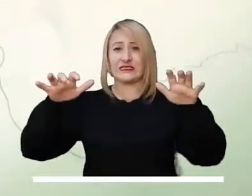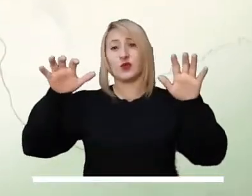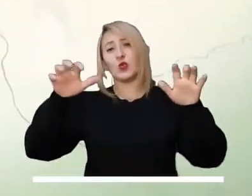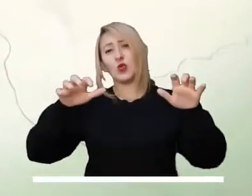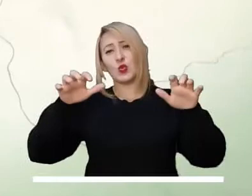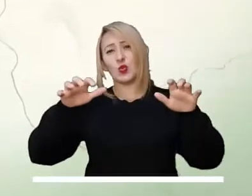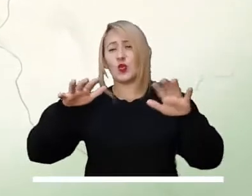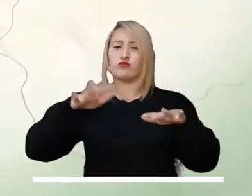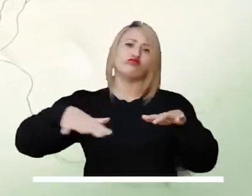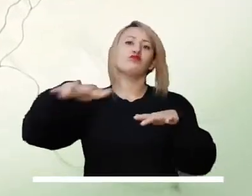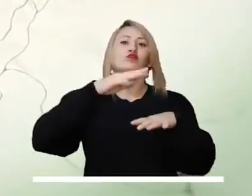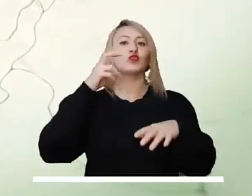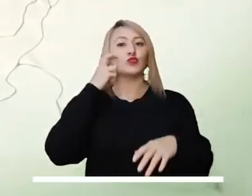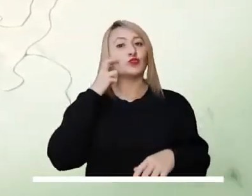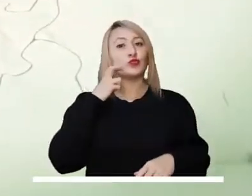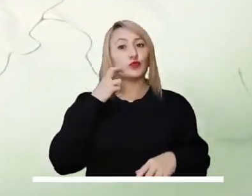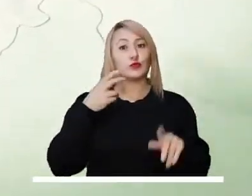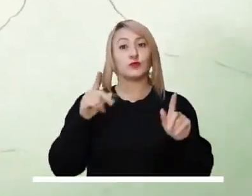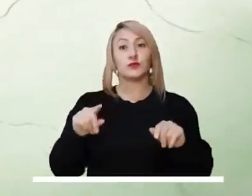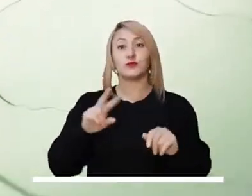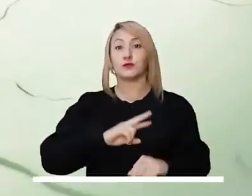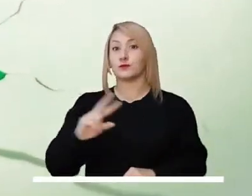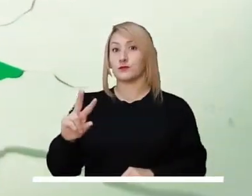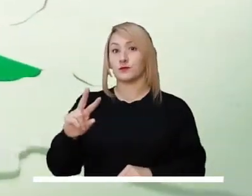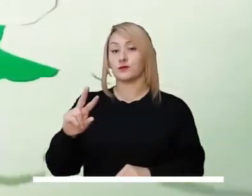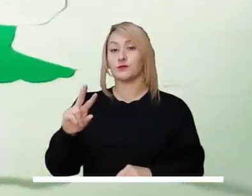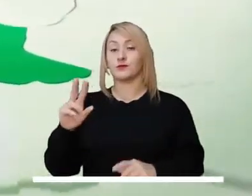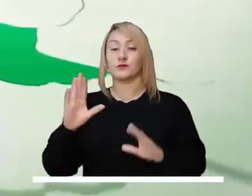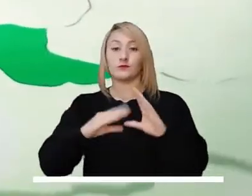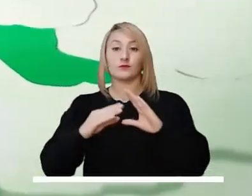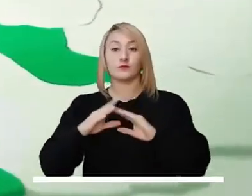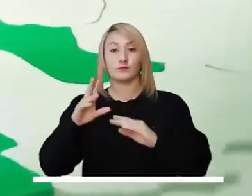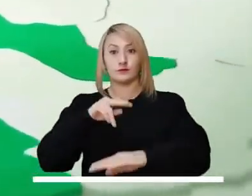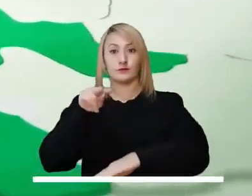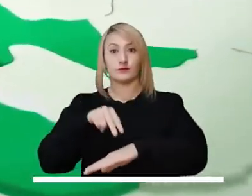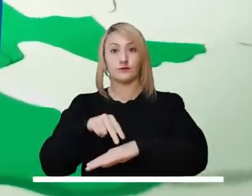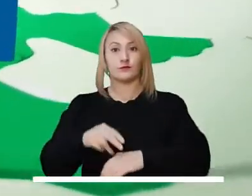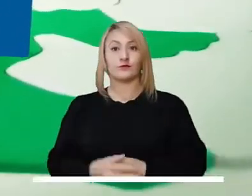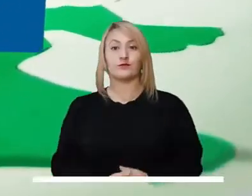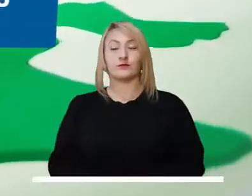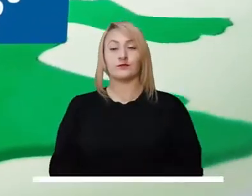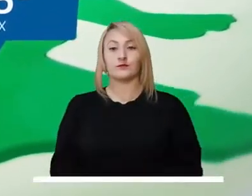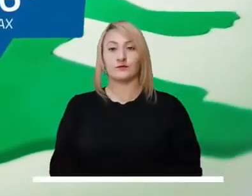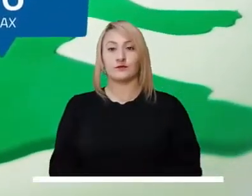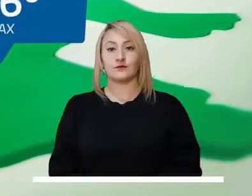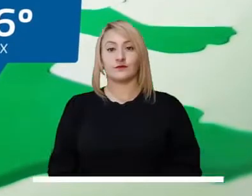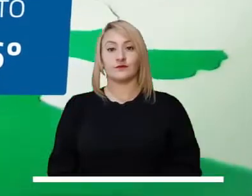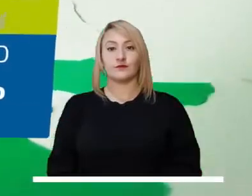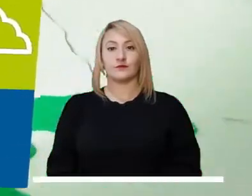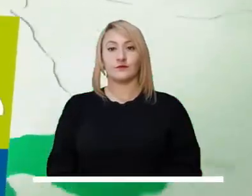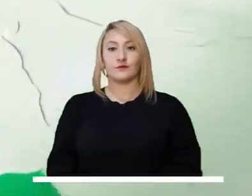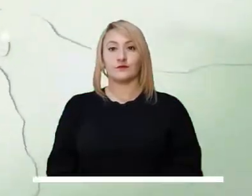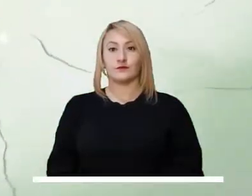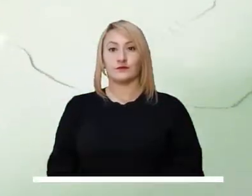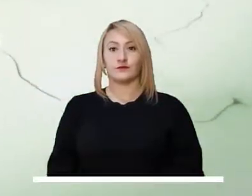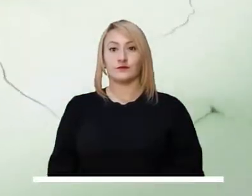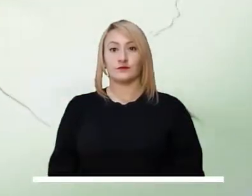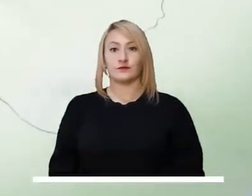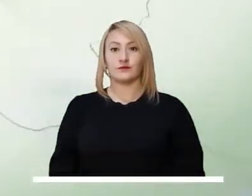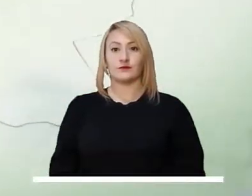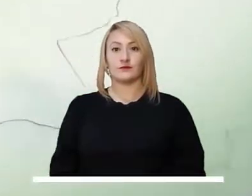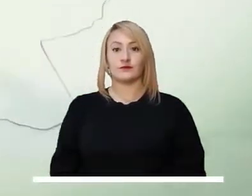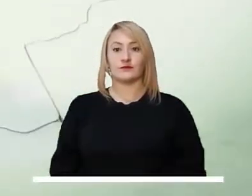me seguirán poblando el pacífico provocando lluvias de variada intensidad en amplios sectores de choco y zonas dispersas de valle del cauca cauca y